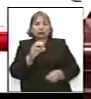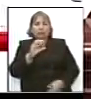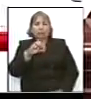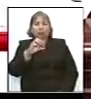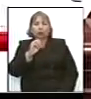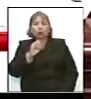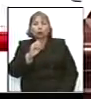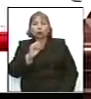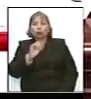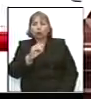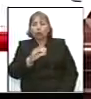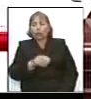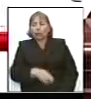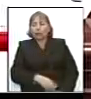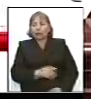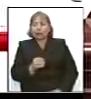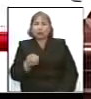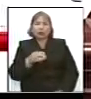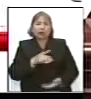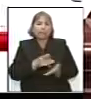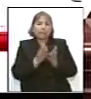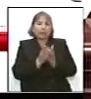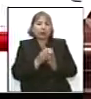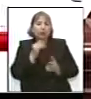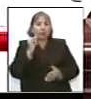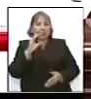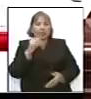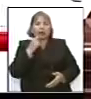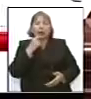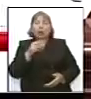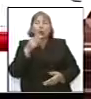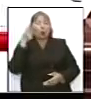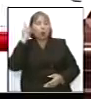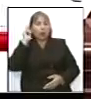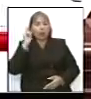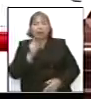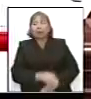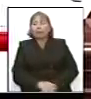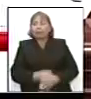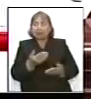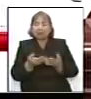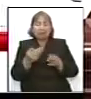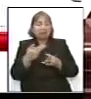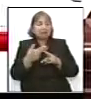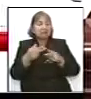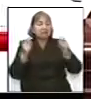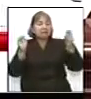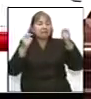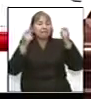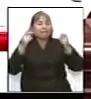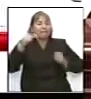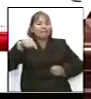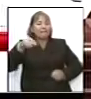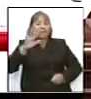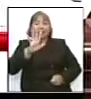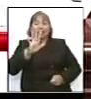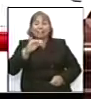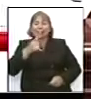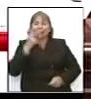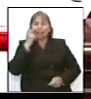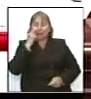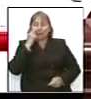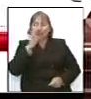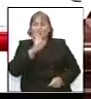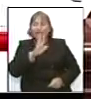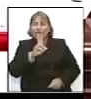Pozuzo, de la provincia de Puerto Inca, de la región Huánuco, con motivo de conmemorarse este 5 de junio sus